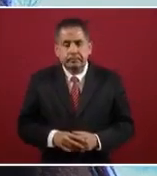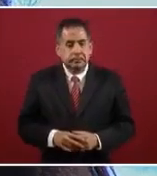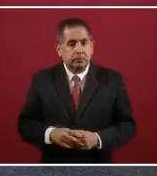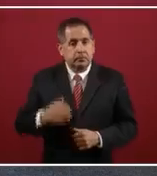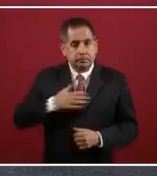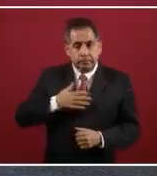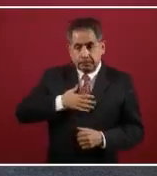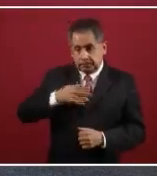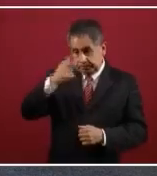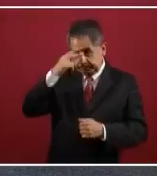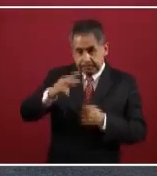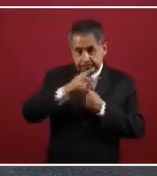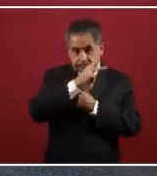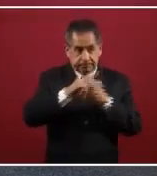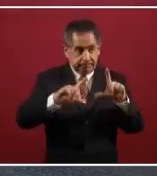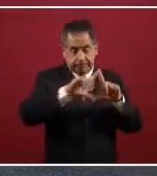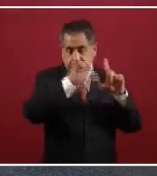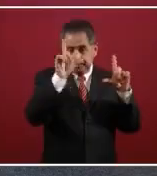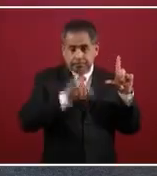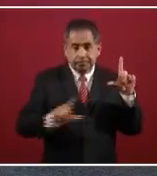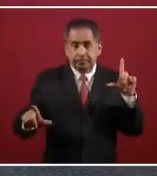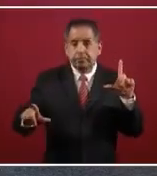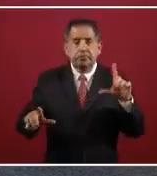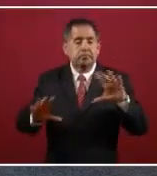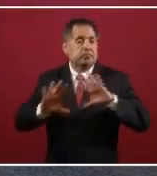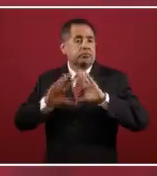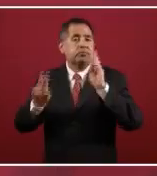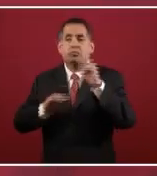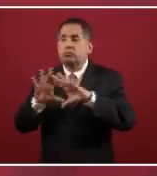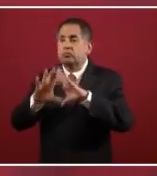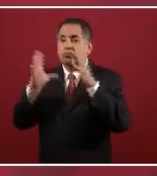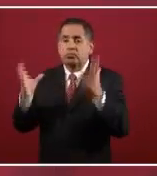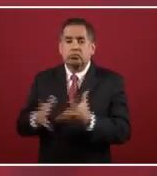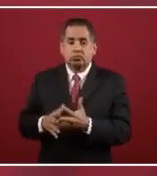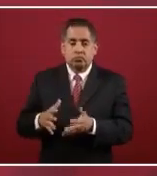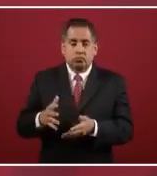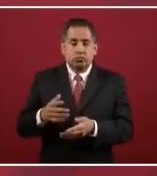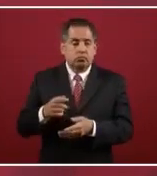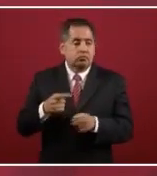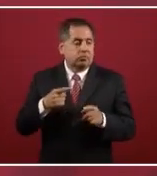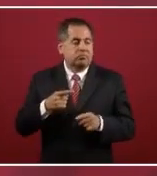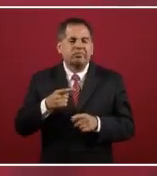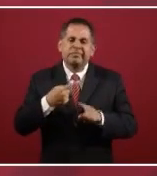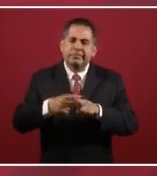país tiene a nivel mundial el quinto lugar de biodiversidad